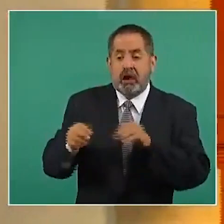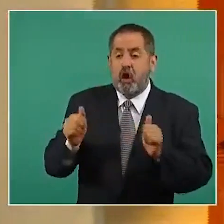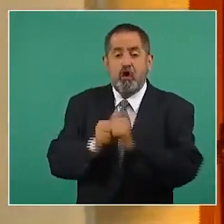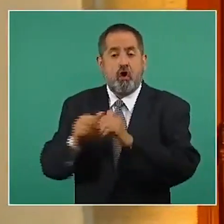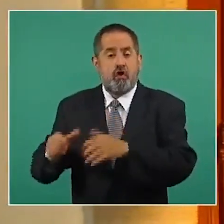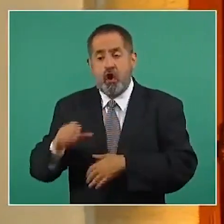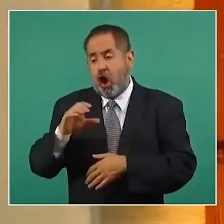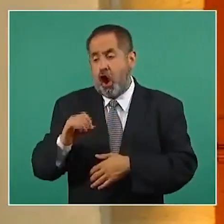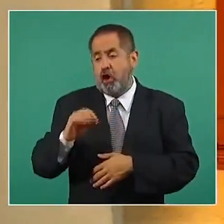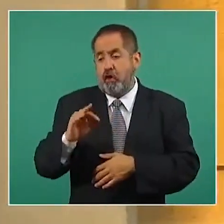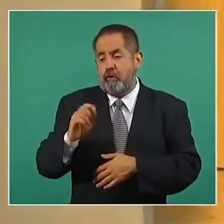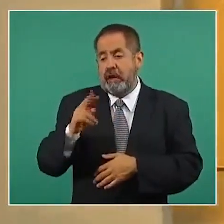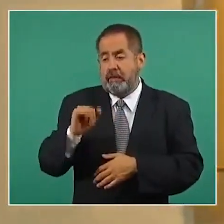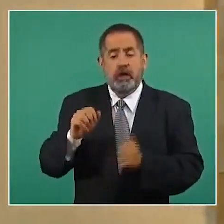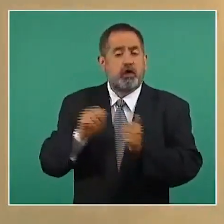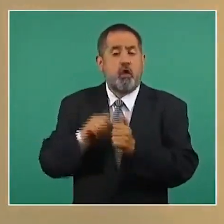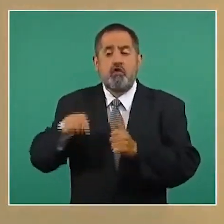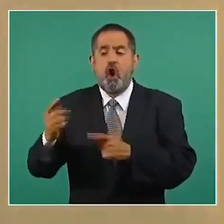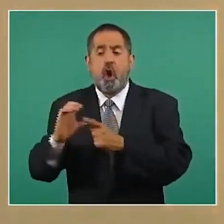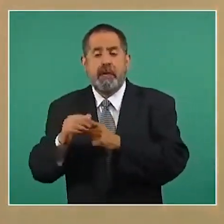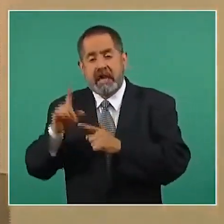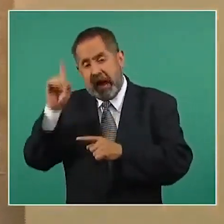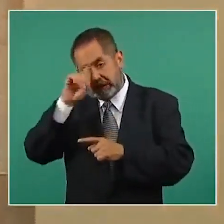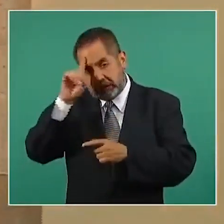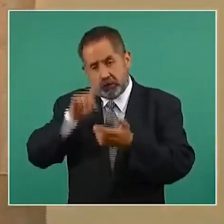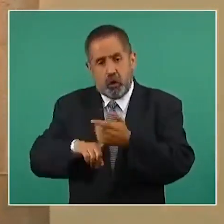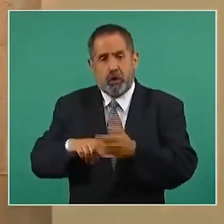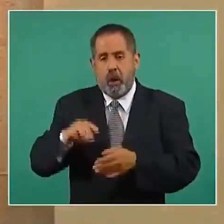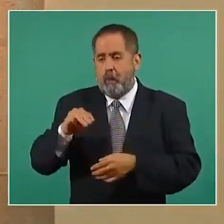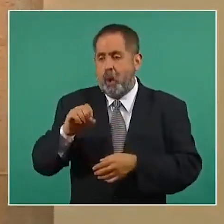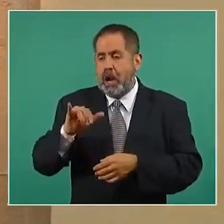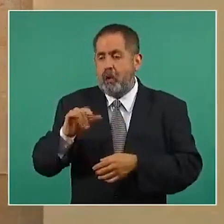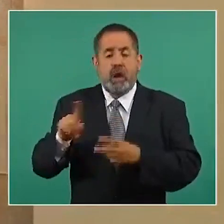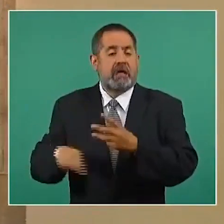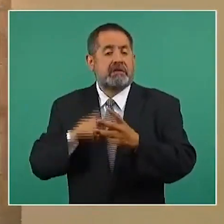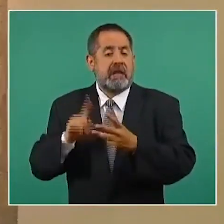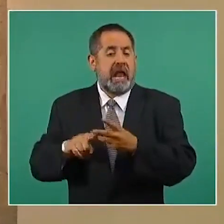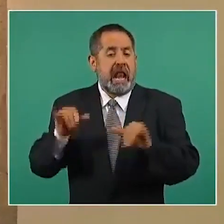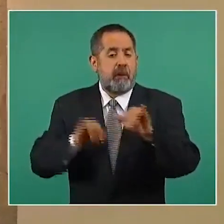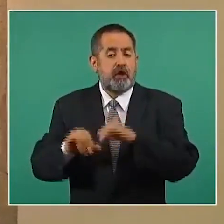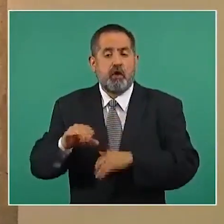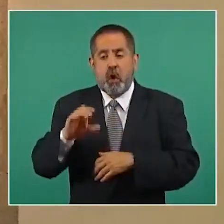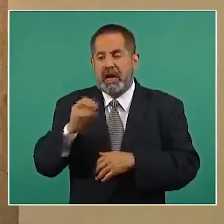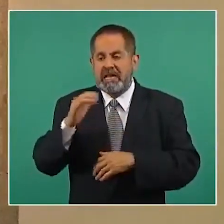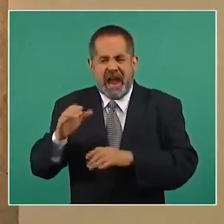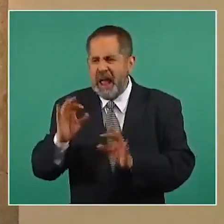su comité asesor de moléculas nuevas, el laboratorio CAYAC, también parte de COFEPRIS, nos